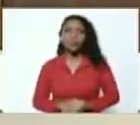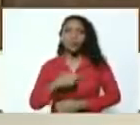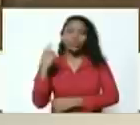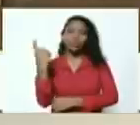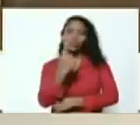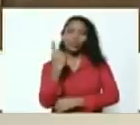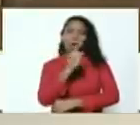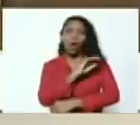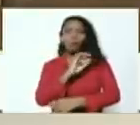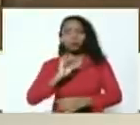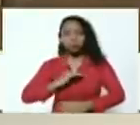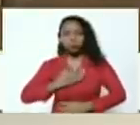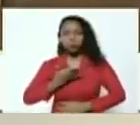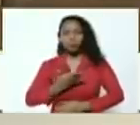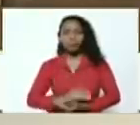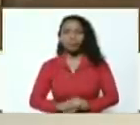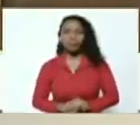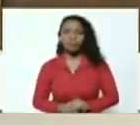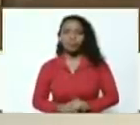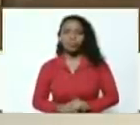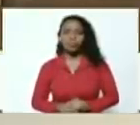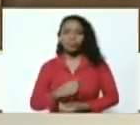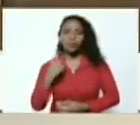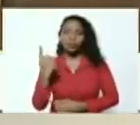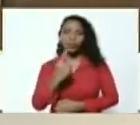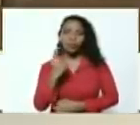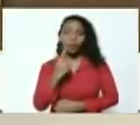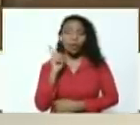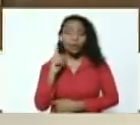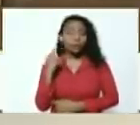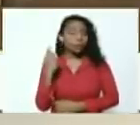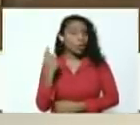poder. Como un solo poder. Eso es lo que